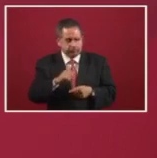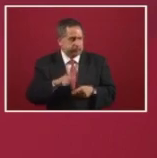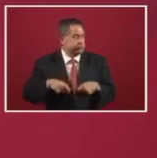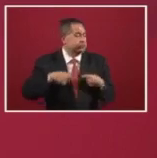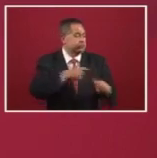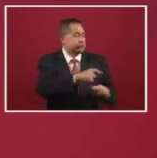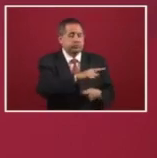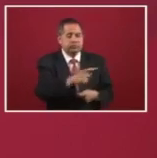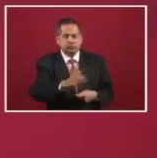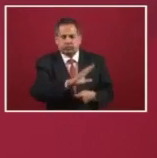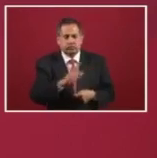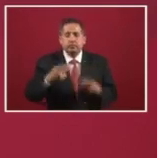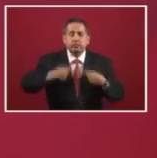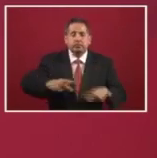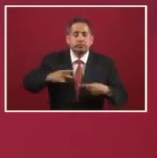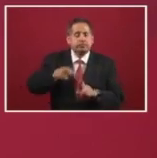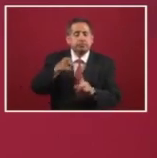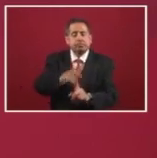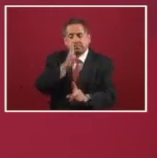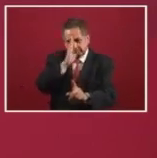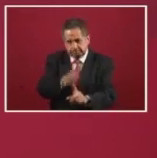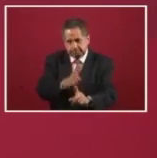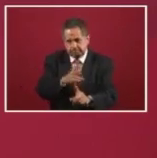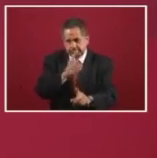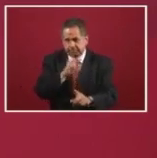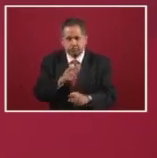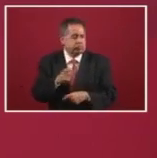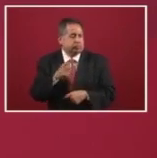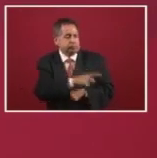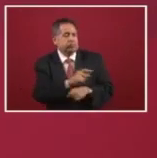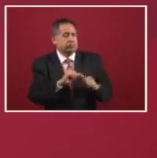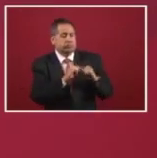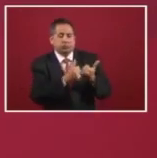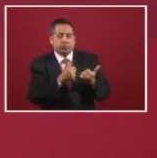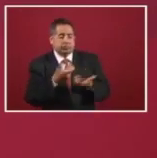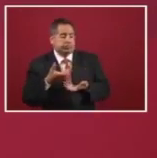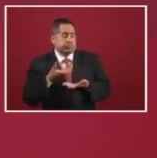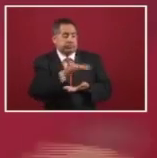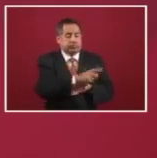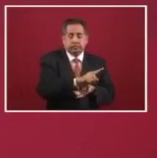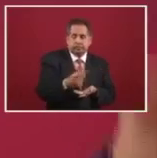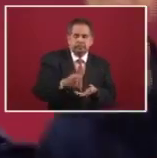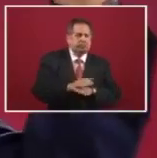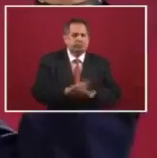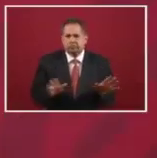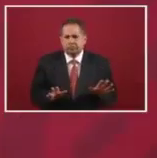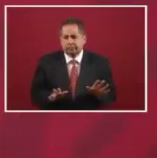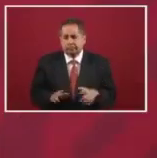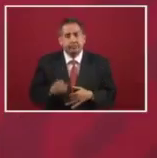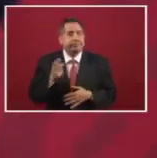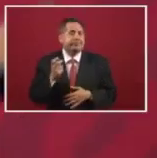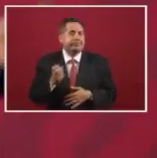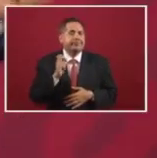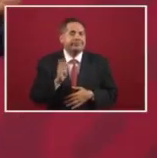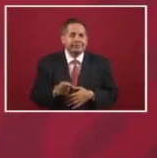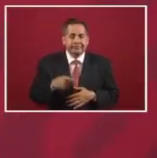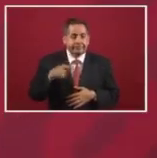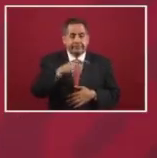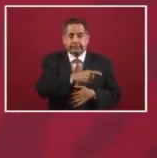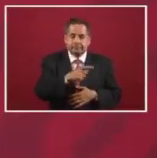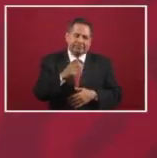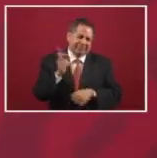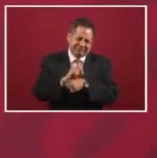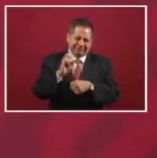al beneficiario, no a la organización. Entonces, ponen el